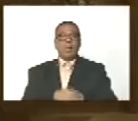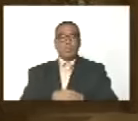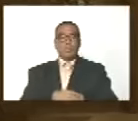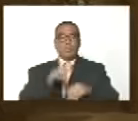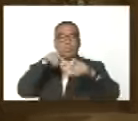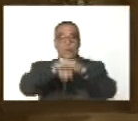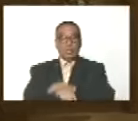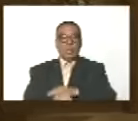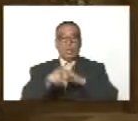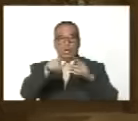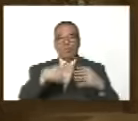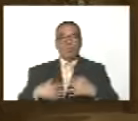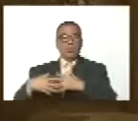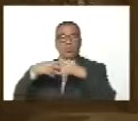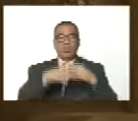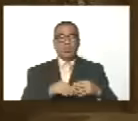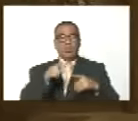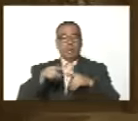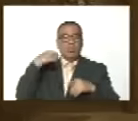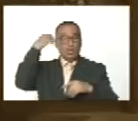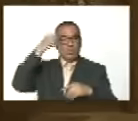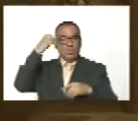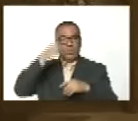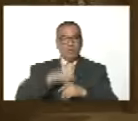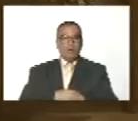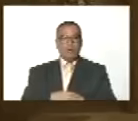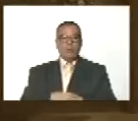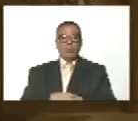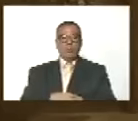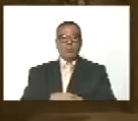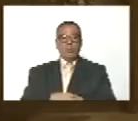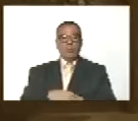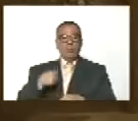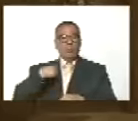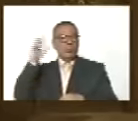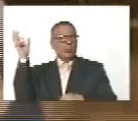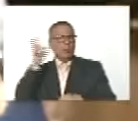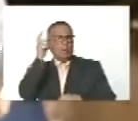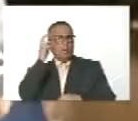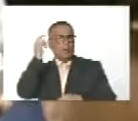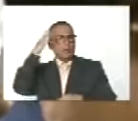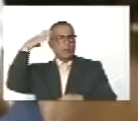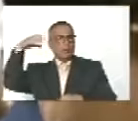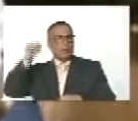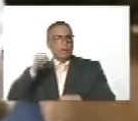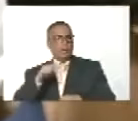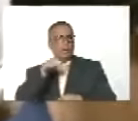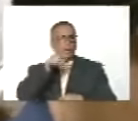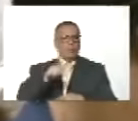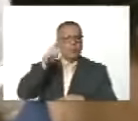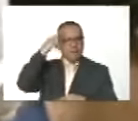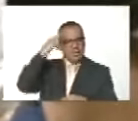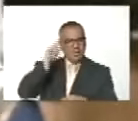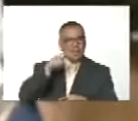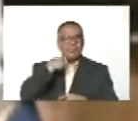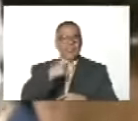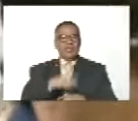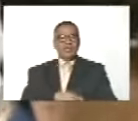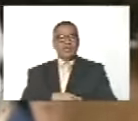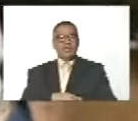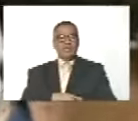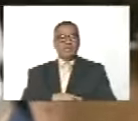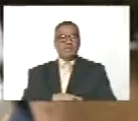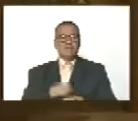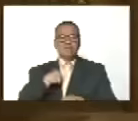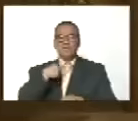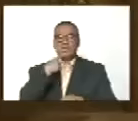estar dentro de los Estados Unidos, de estar en Europa, de repente escuchando el sueño americano, disculpa que te refiera, Carola,